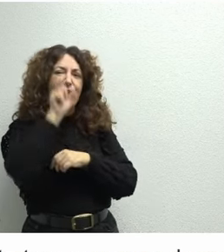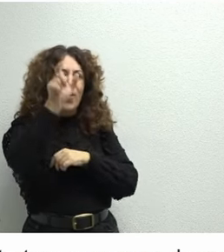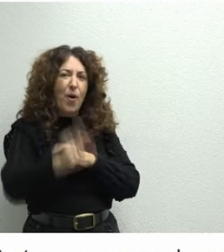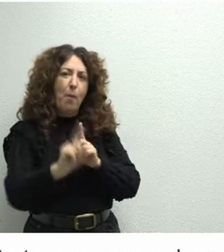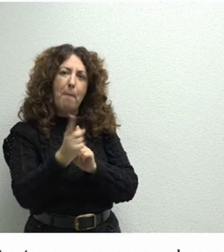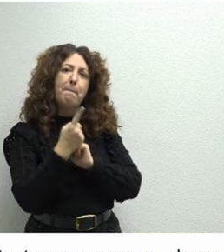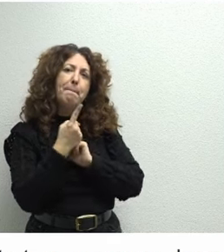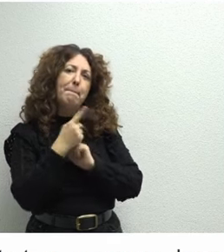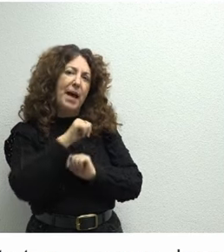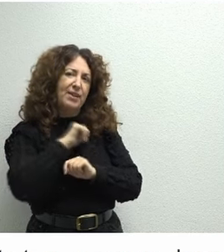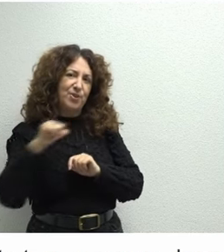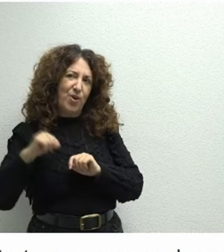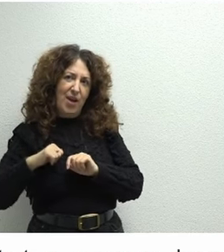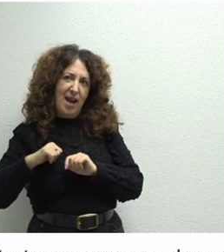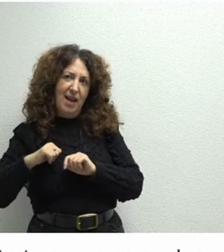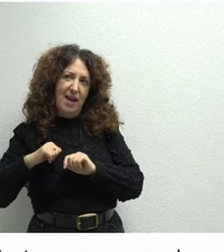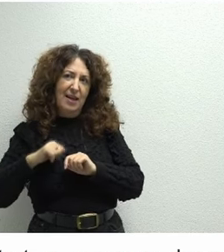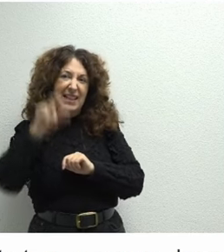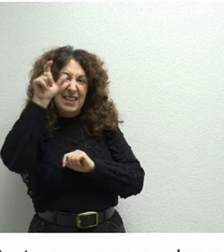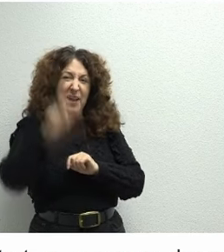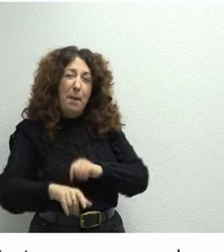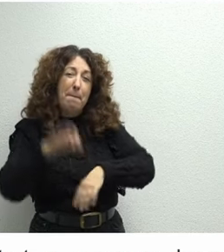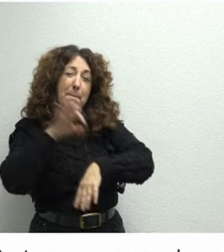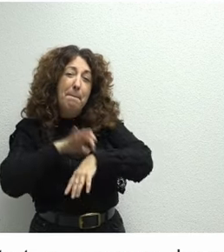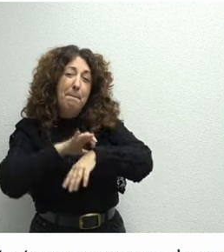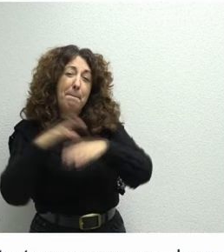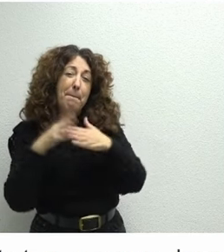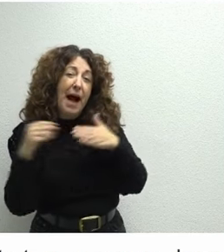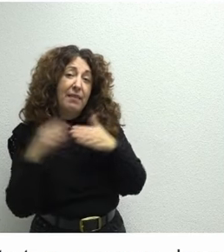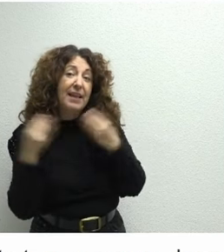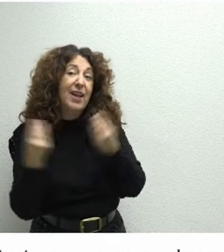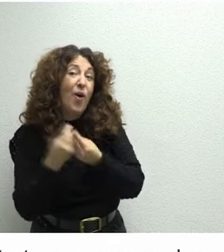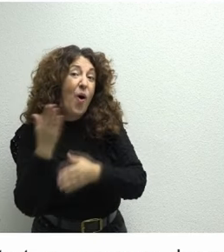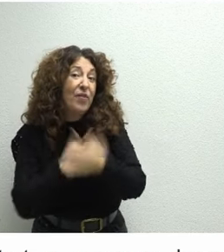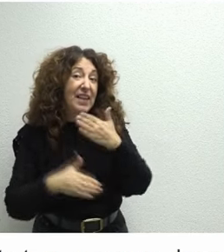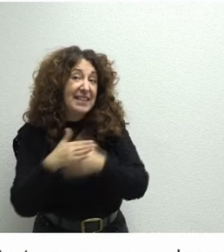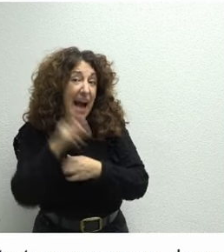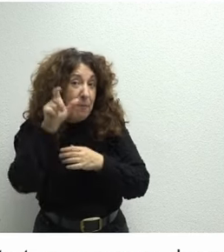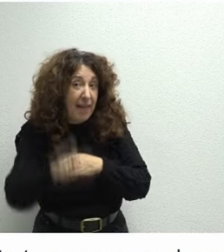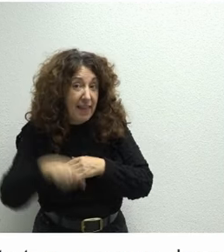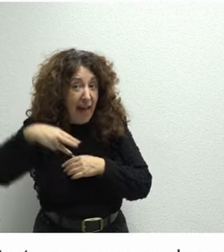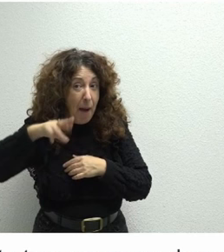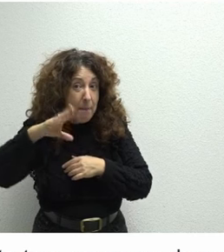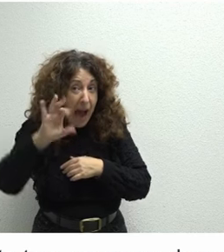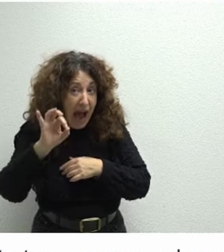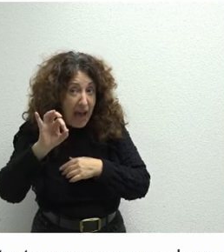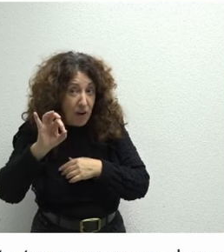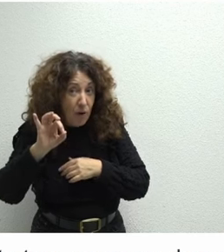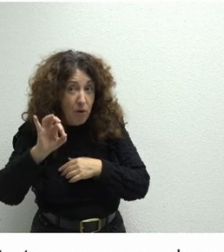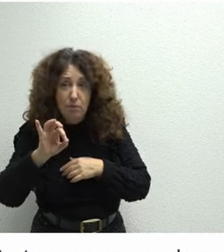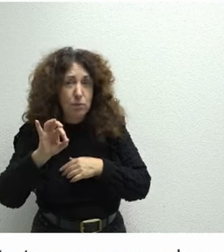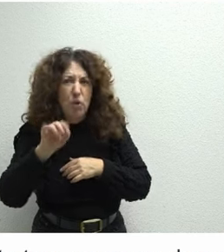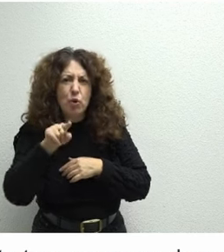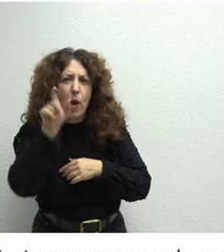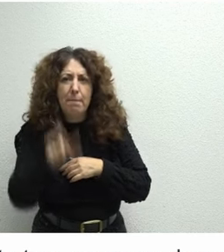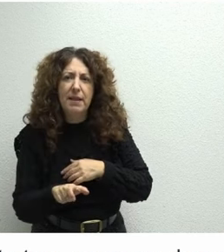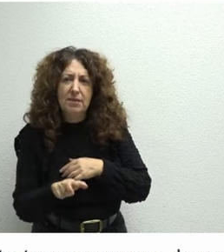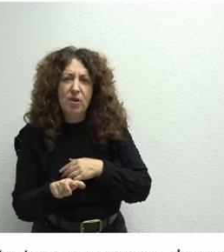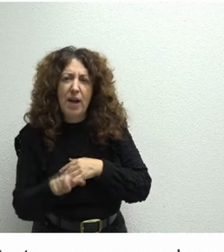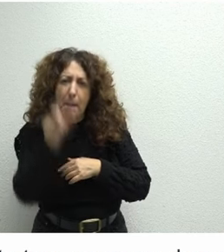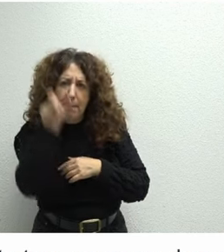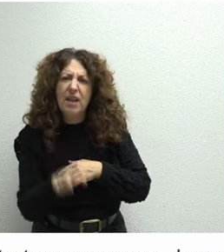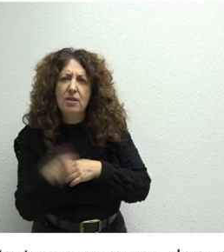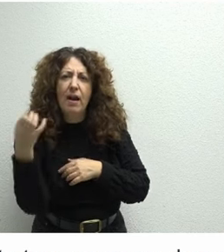marco no es solo un paciente con discapacidad Marco es ante todo Una persona y se merece